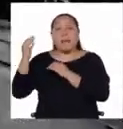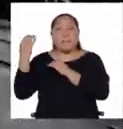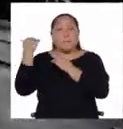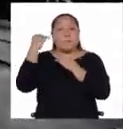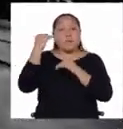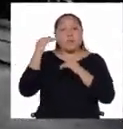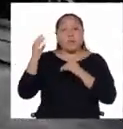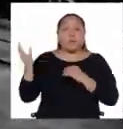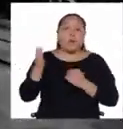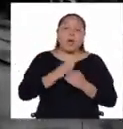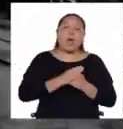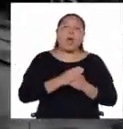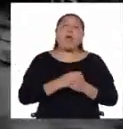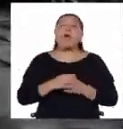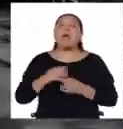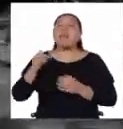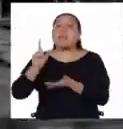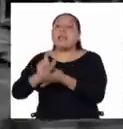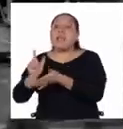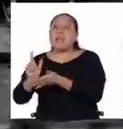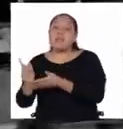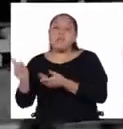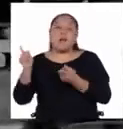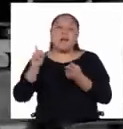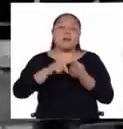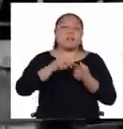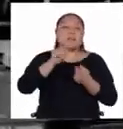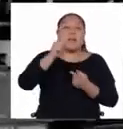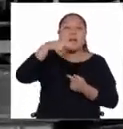o Eten-Chiclayo.